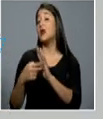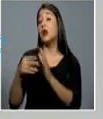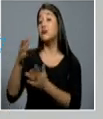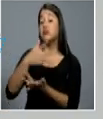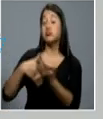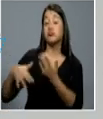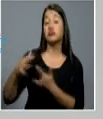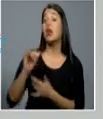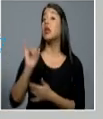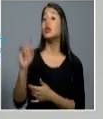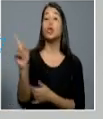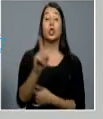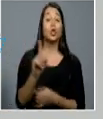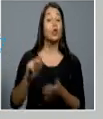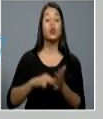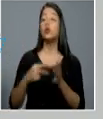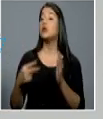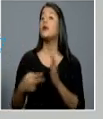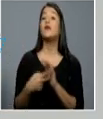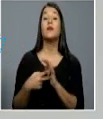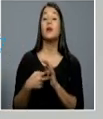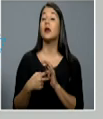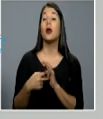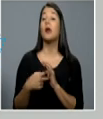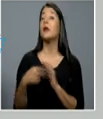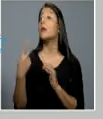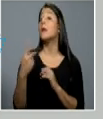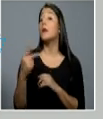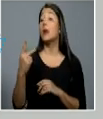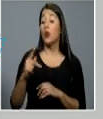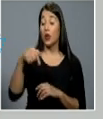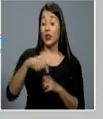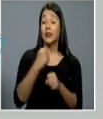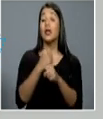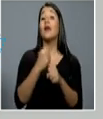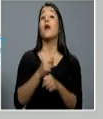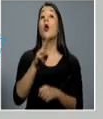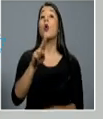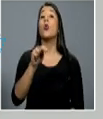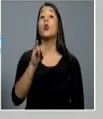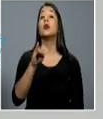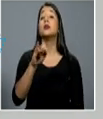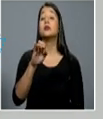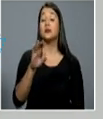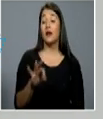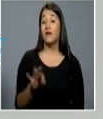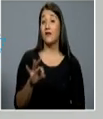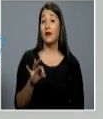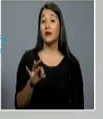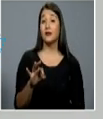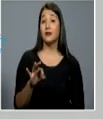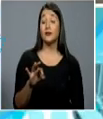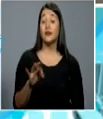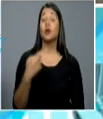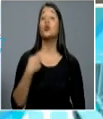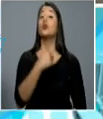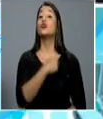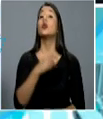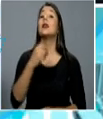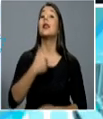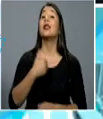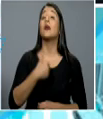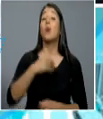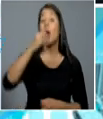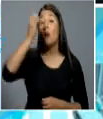no significa, y acá UNICEF y también la Organización Panamericana de la Salud, tenemos